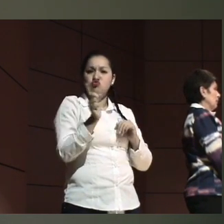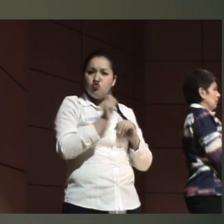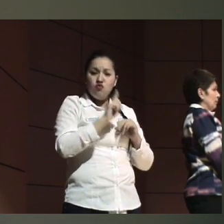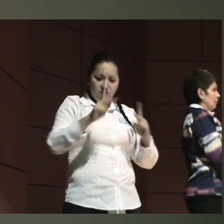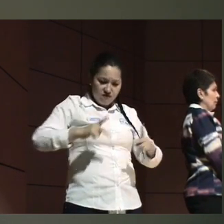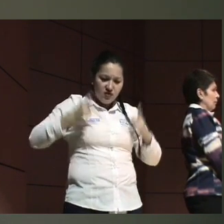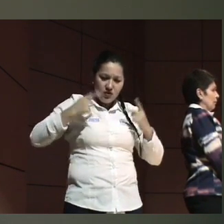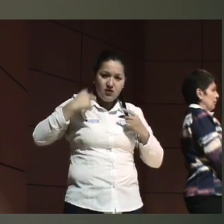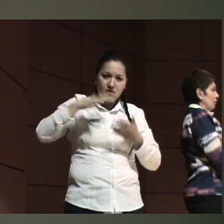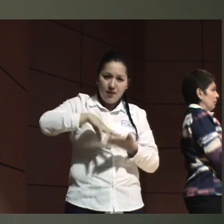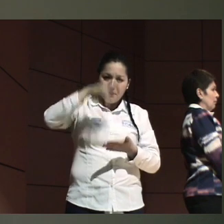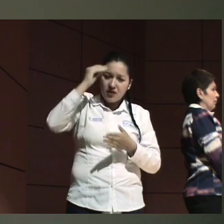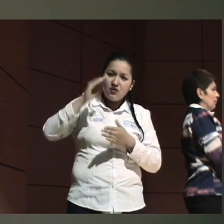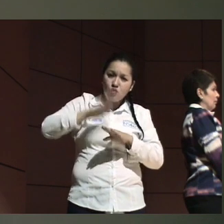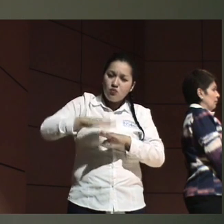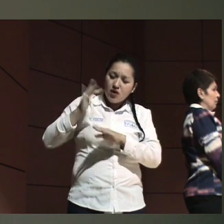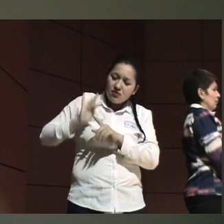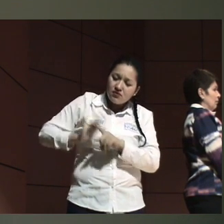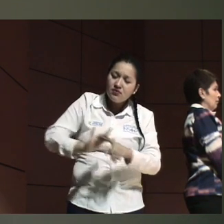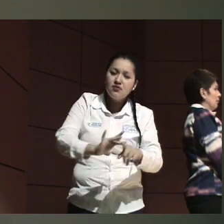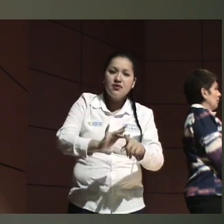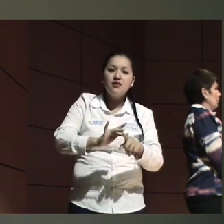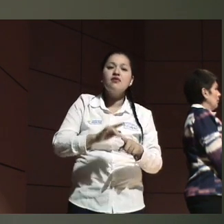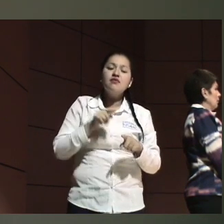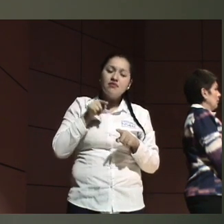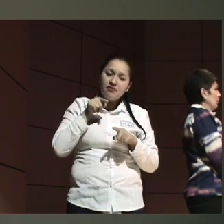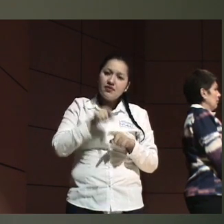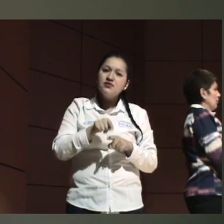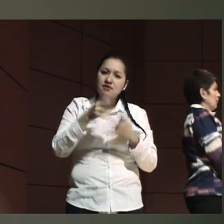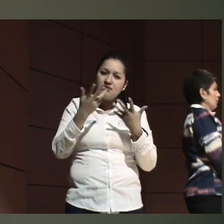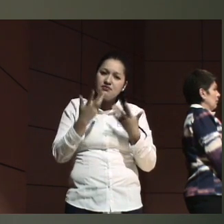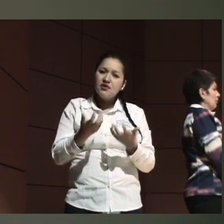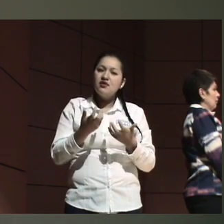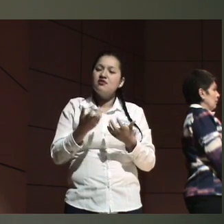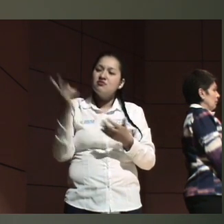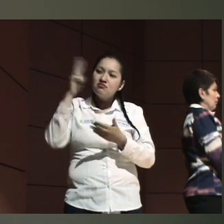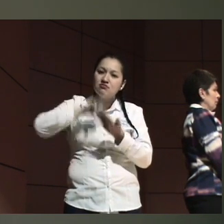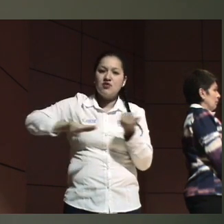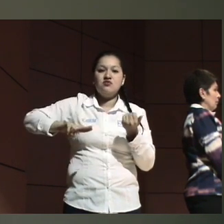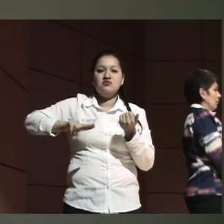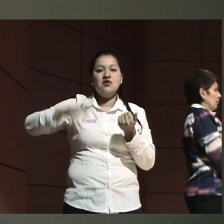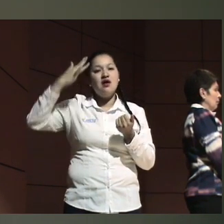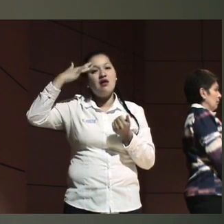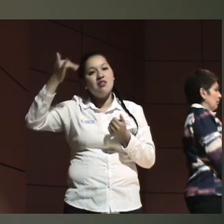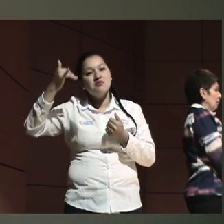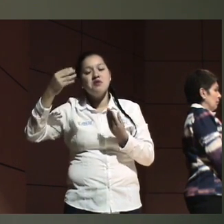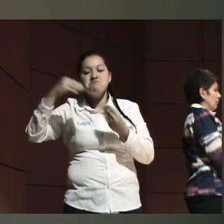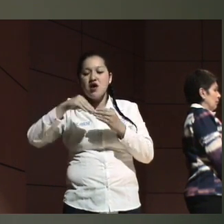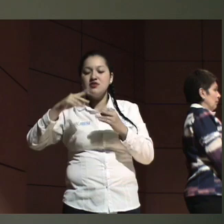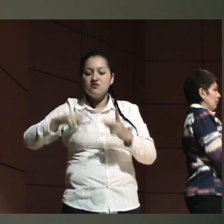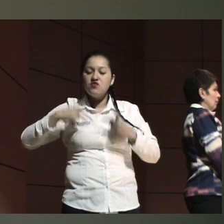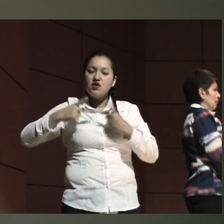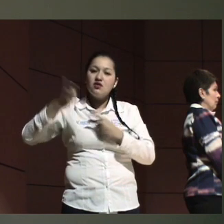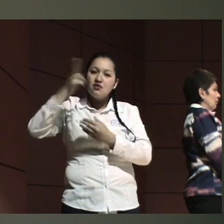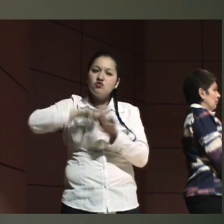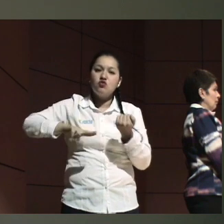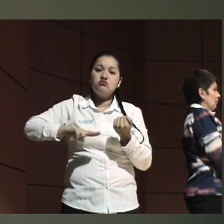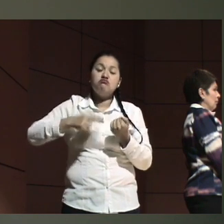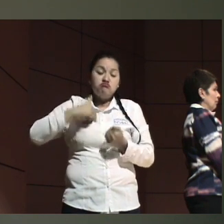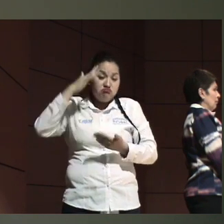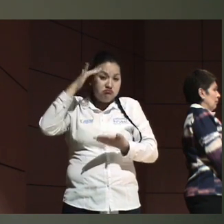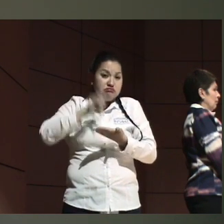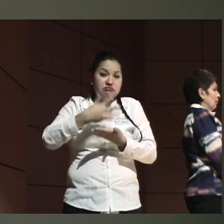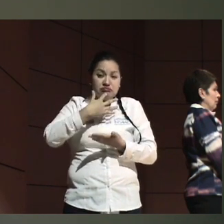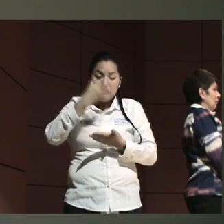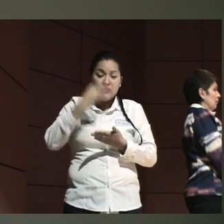bueno nosotros queremos hacer que esa labor se cumpla en doble vía y pensamos que si hay una responsabilidad social desde